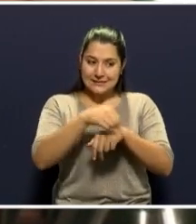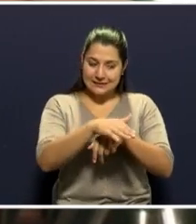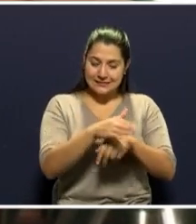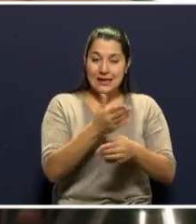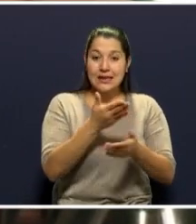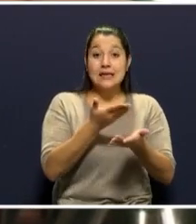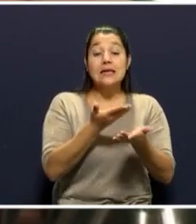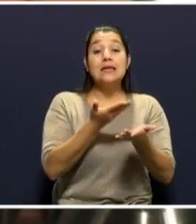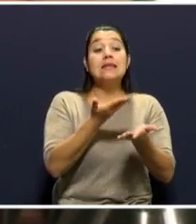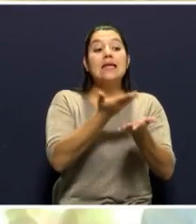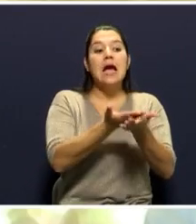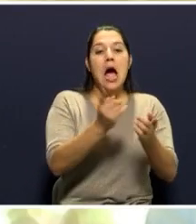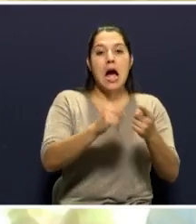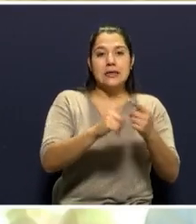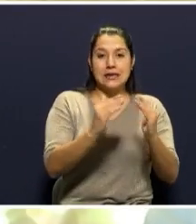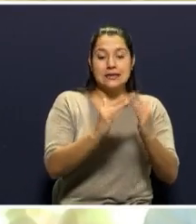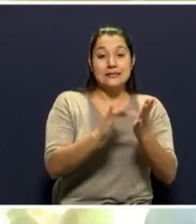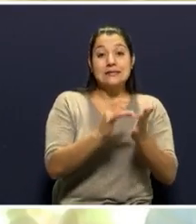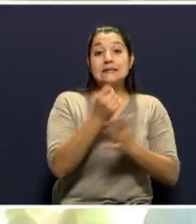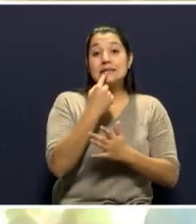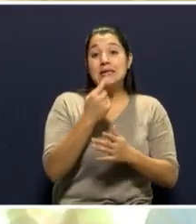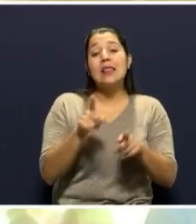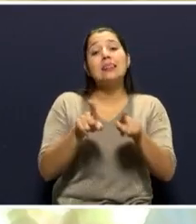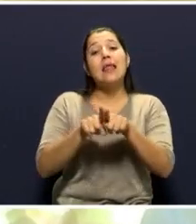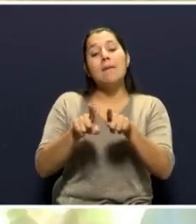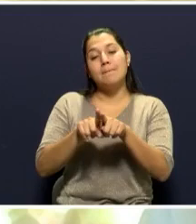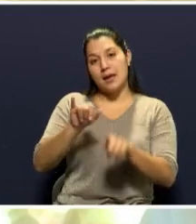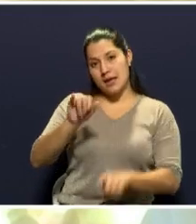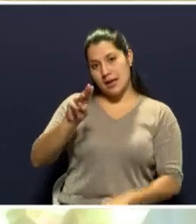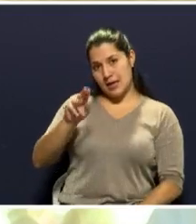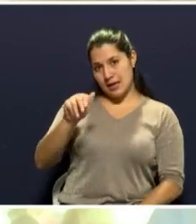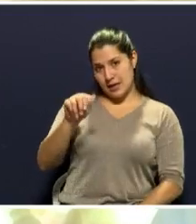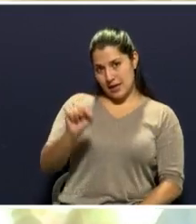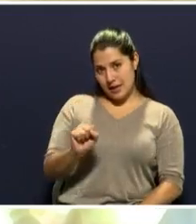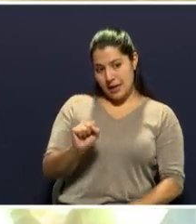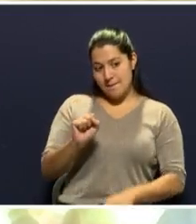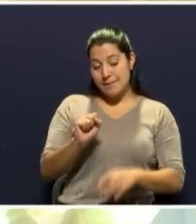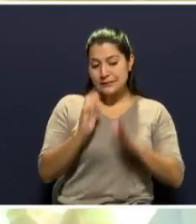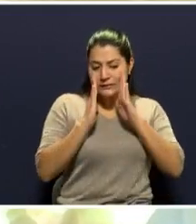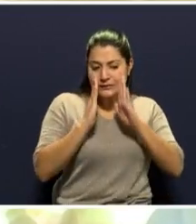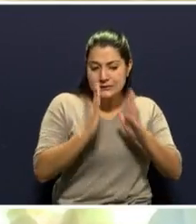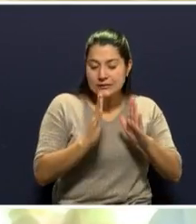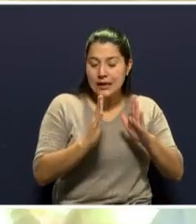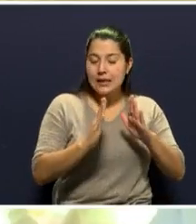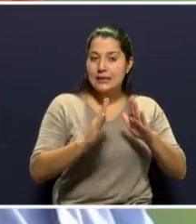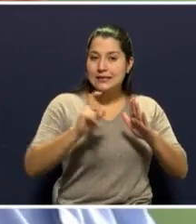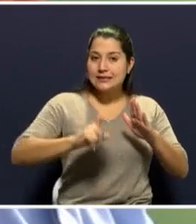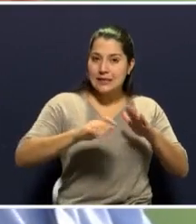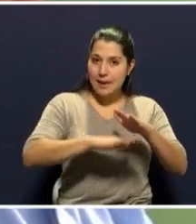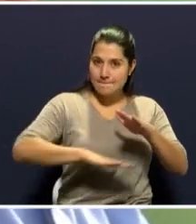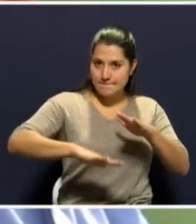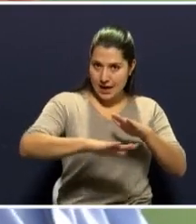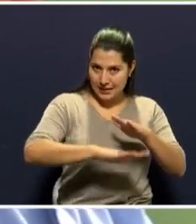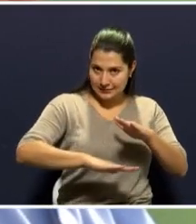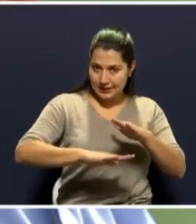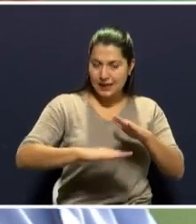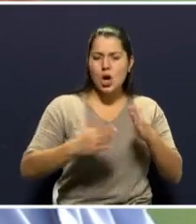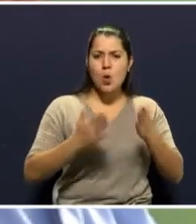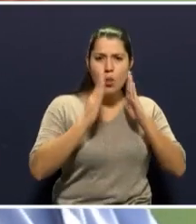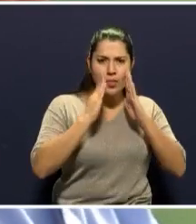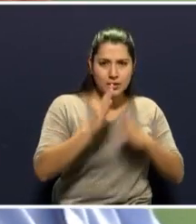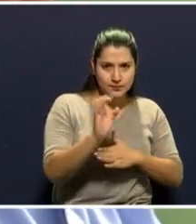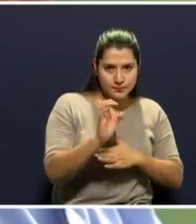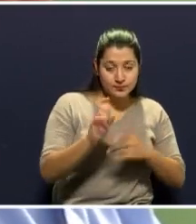También el IMAS suple necesidades básicas mediante el subsidio de emergencias, y la Comisión Nacional de Emergencias,